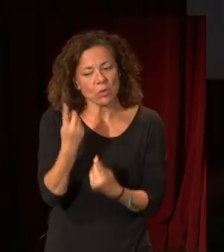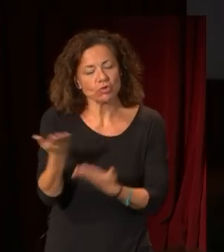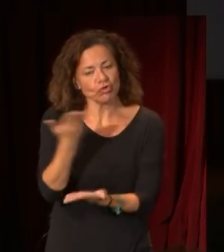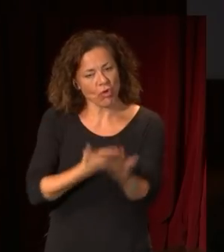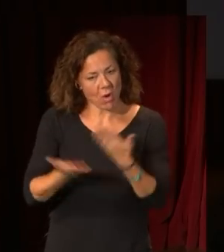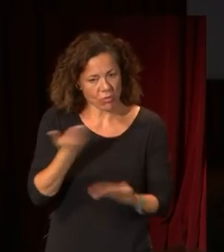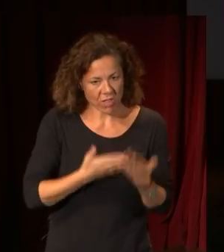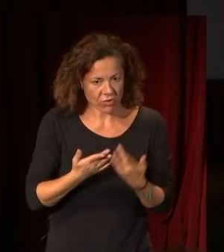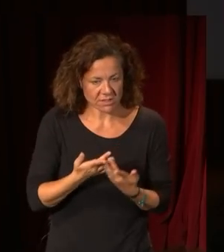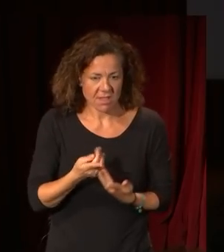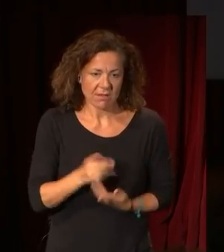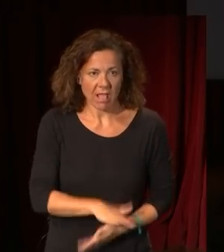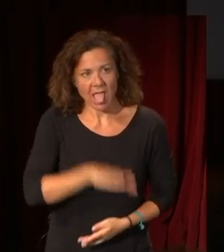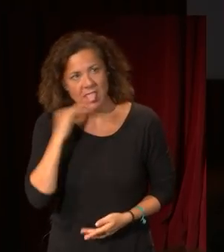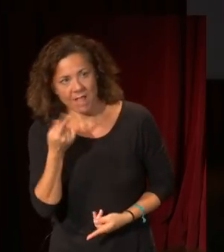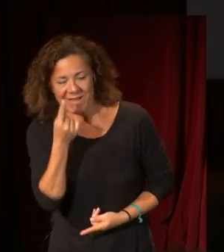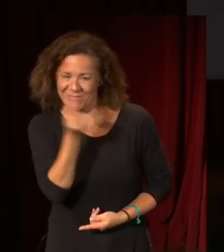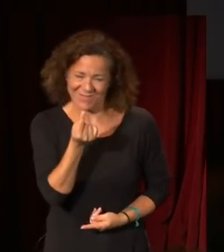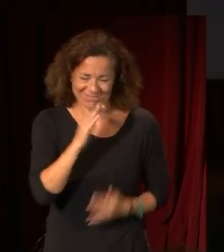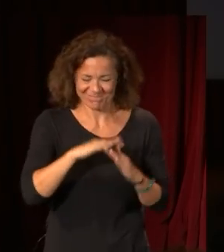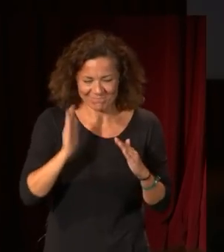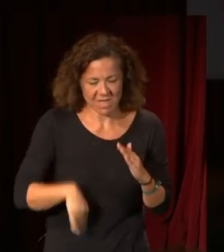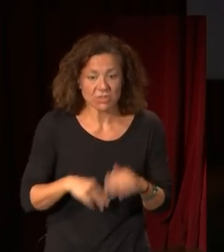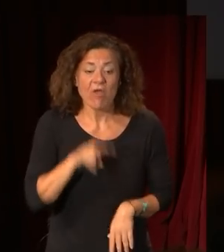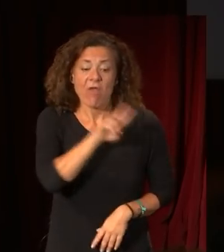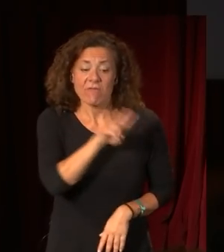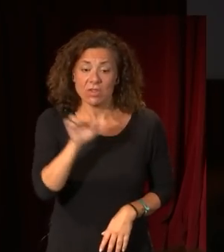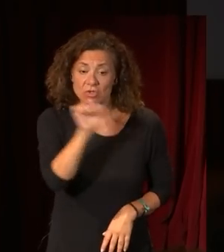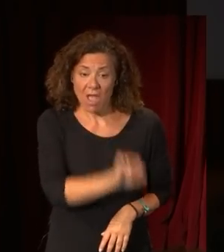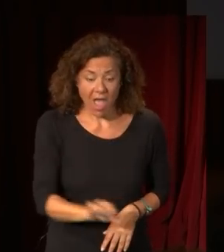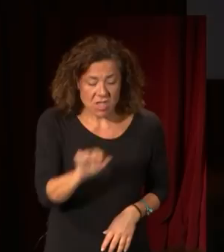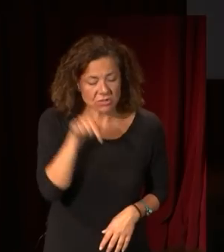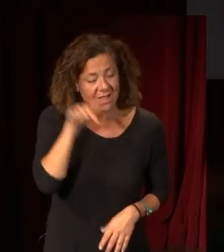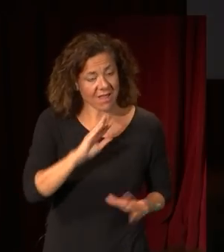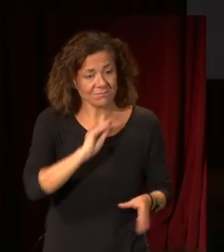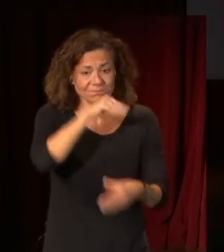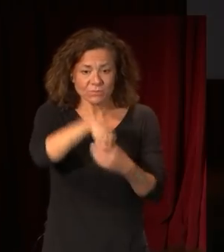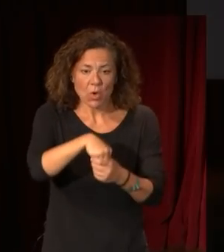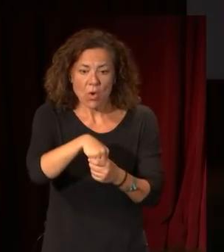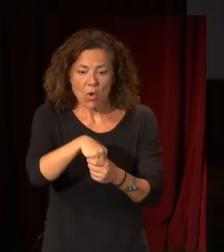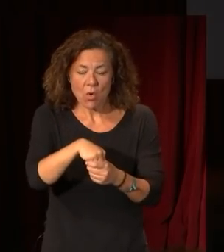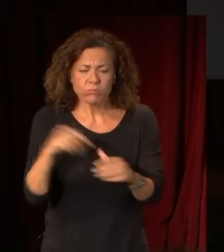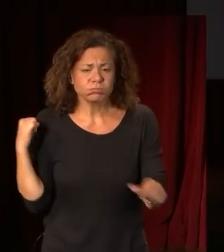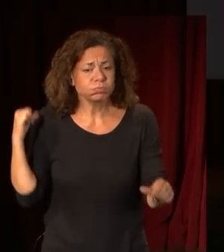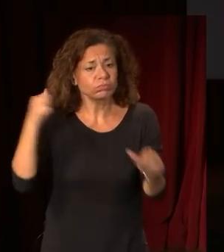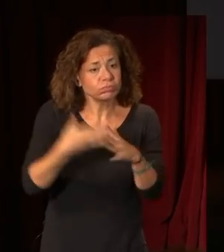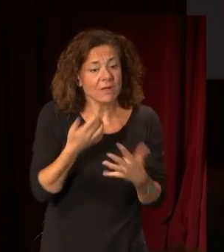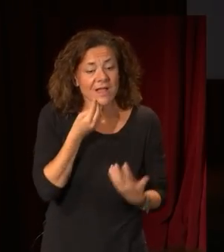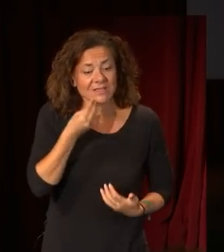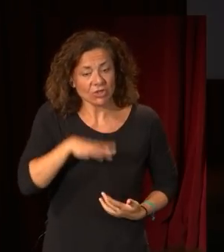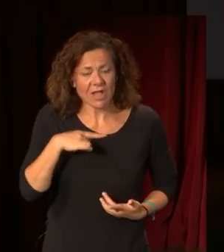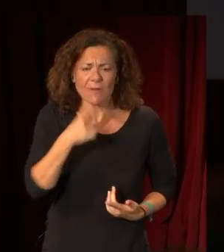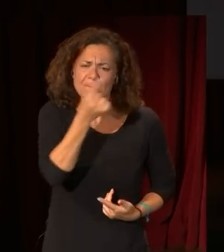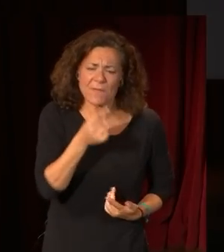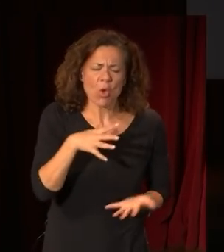mucho menos dotados que el 22 años que configuran una carrera artística con muchas sombras aún con